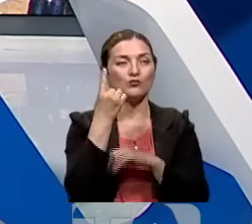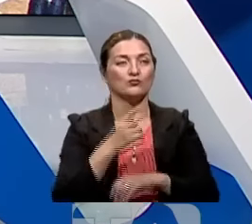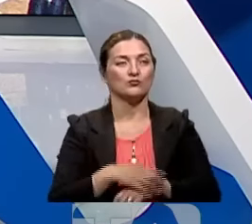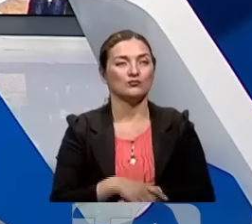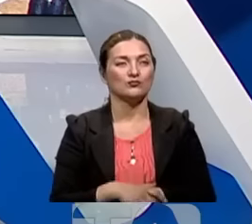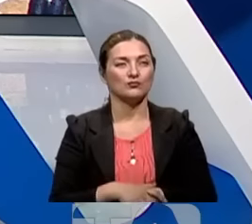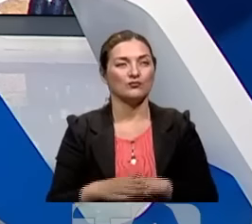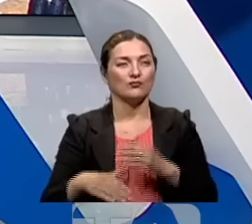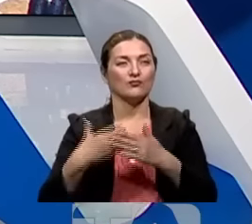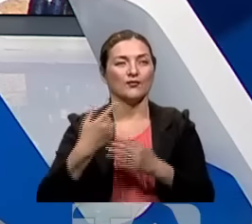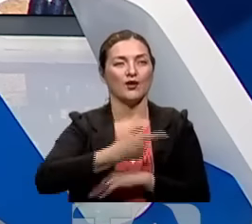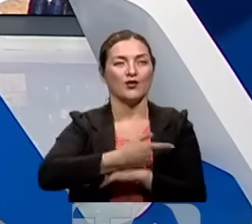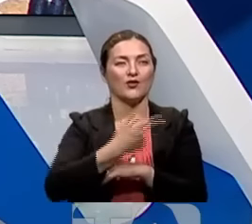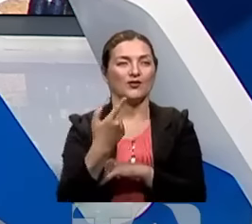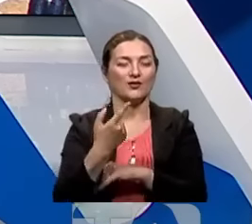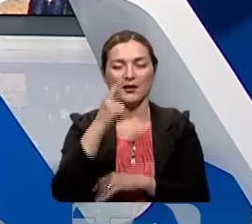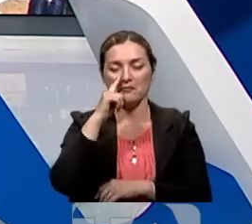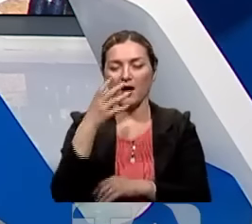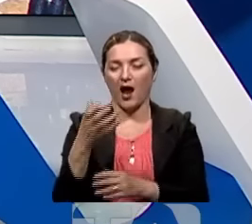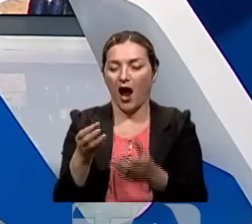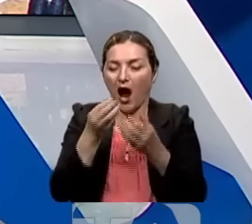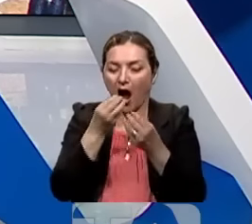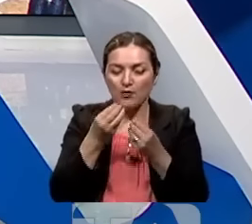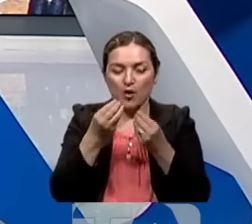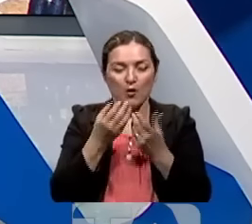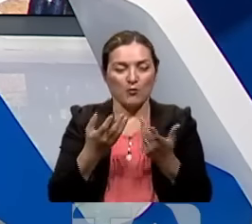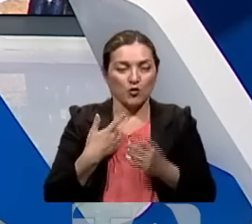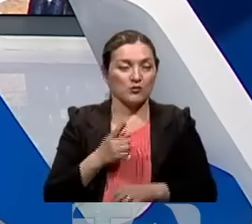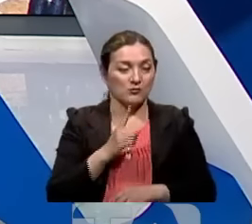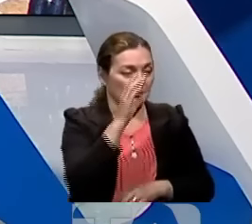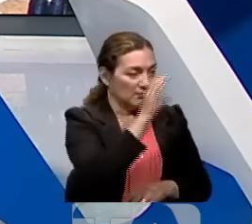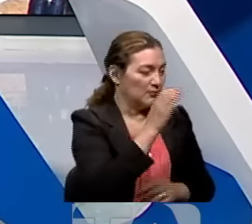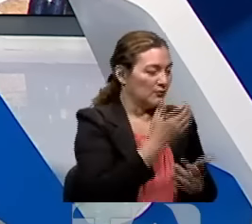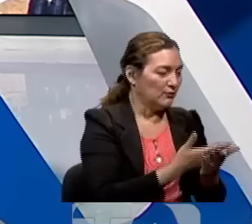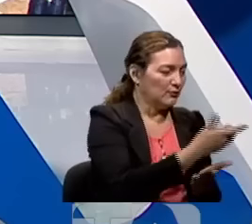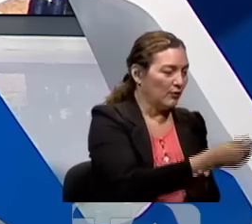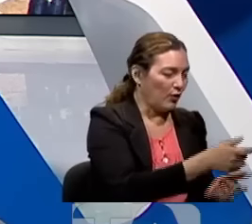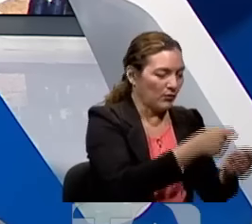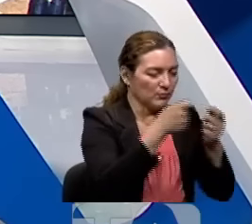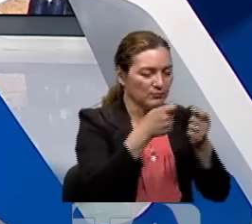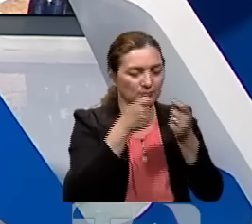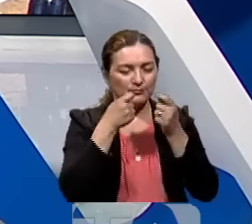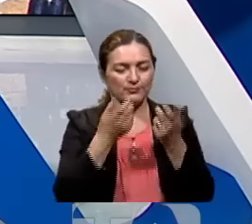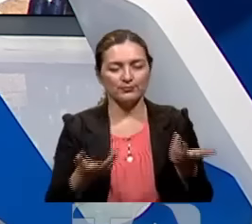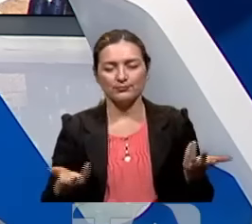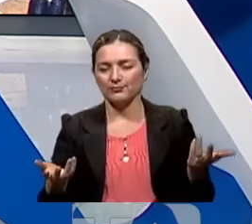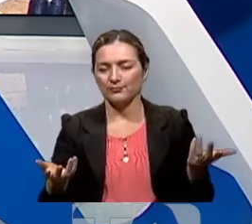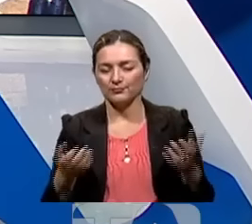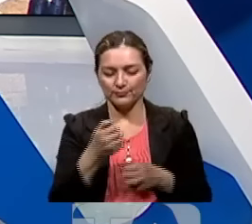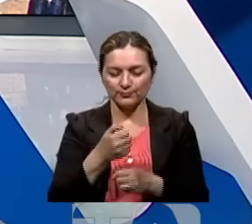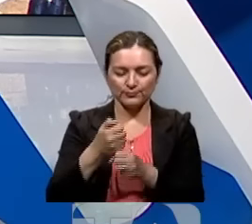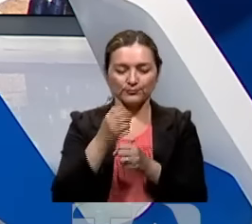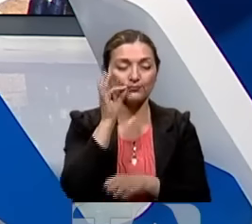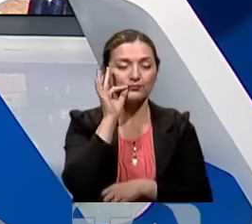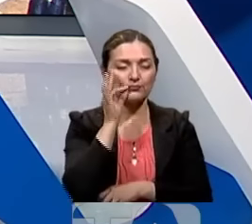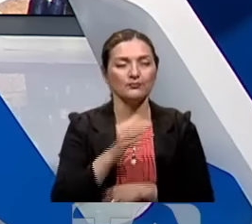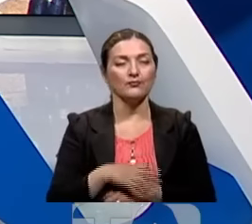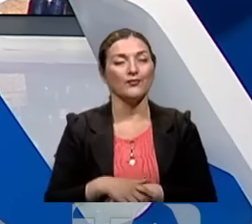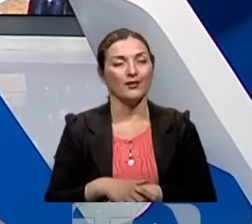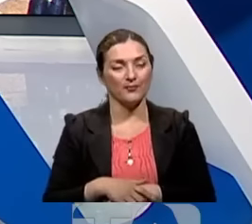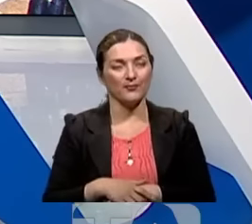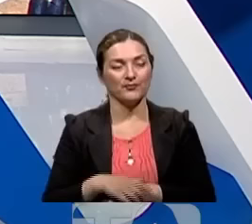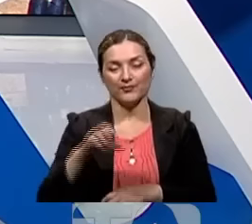cada día seguido, eso no está bien. Es que no llega, pues yo tengo que salir, comprarme una. No, pero ahorita la colada estuvo deliciosa. Steffi dice que ya